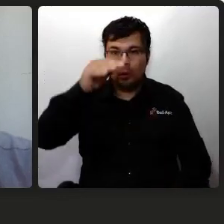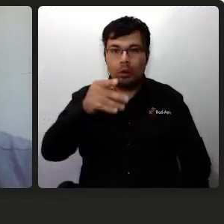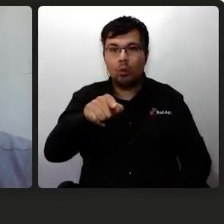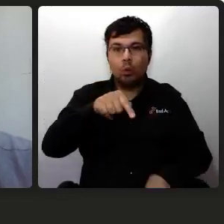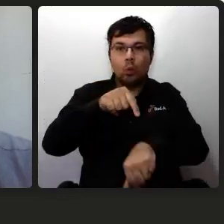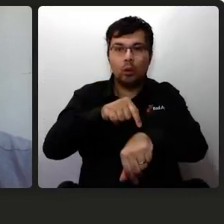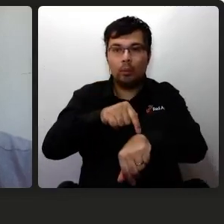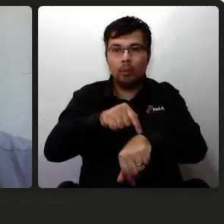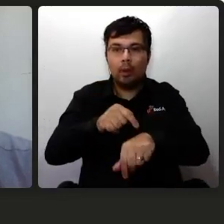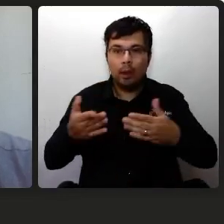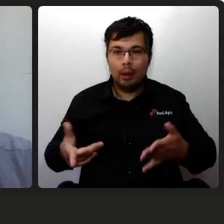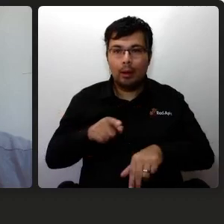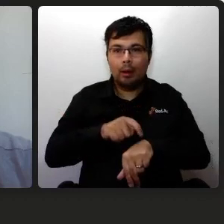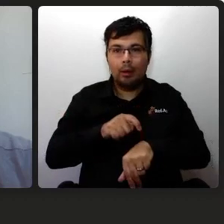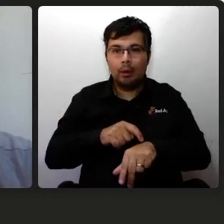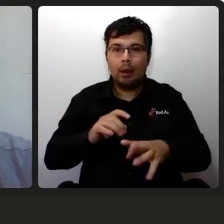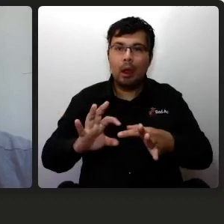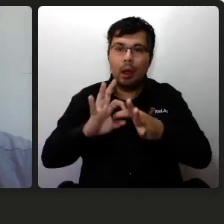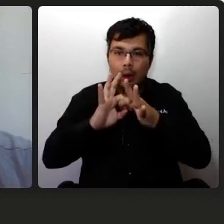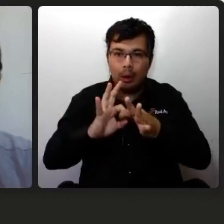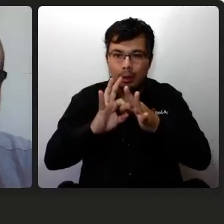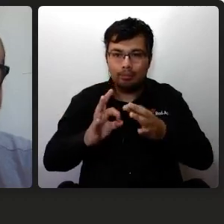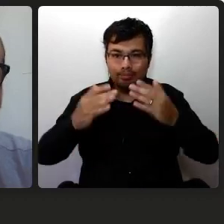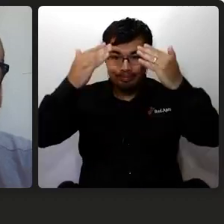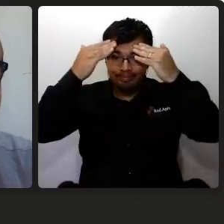que además en estos tiempos se agradece mucho más. Un gran